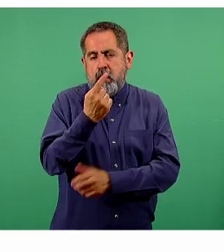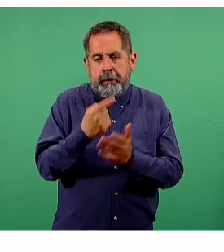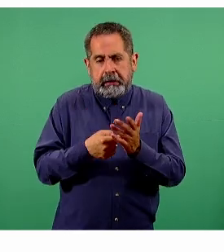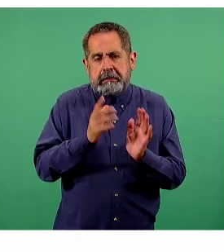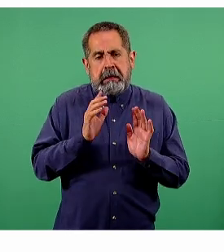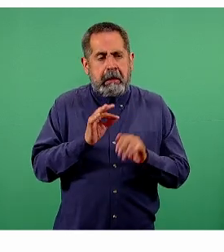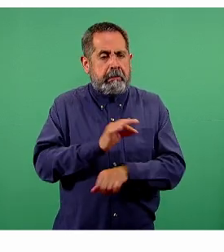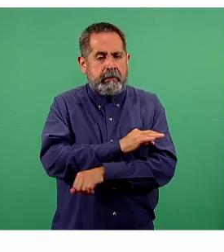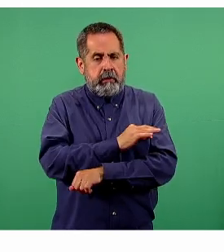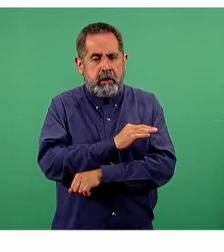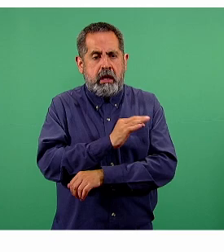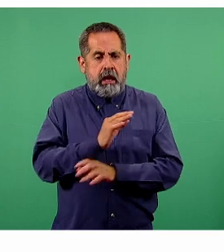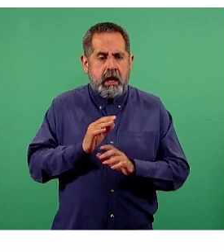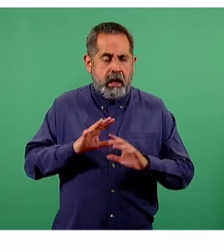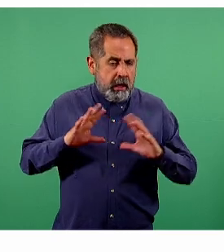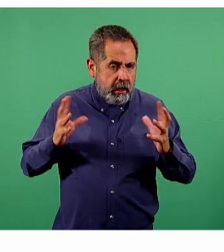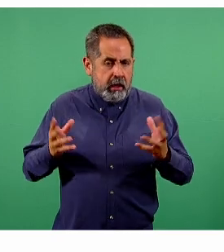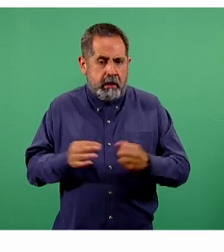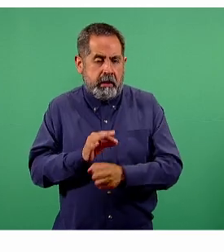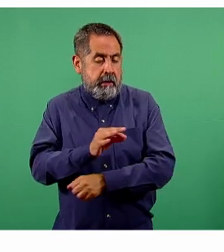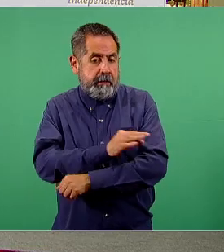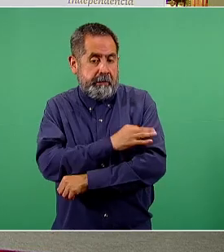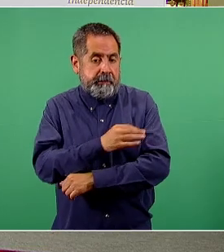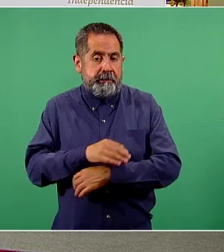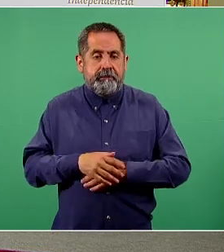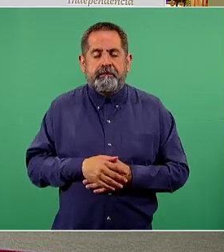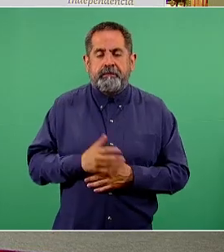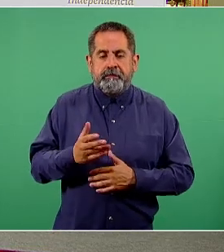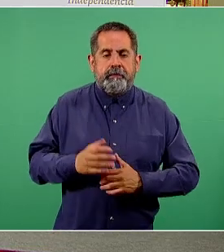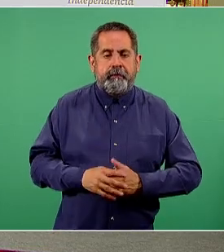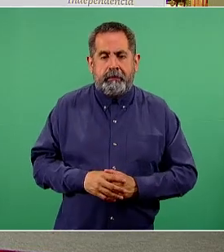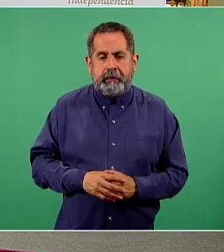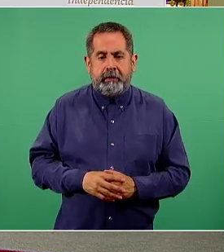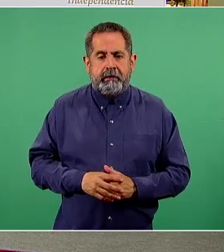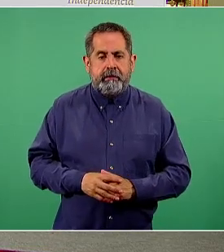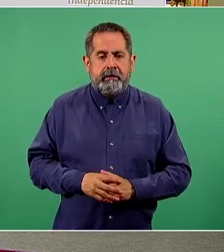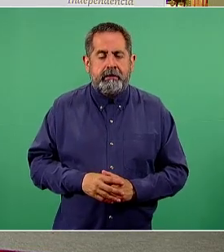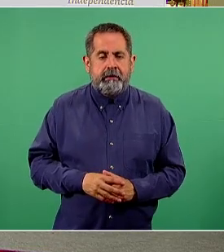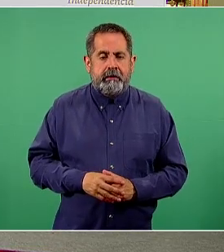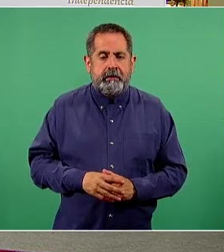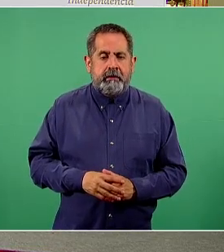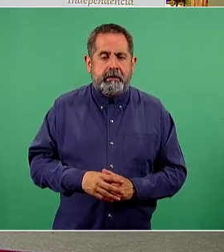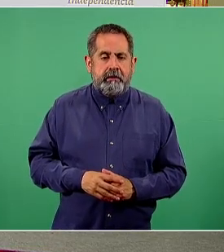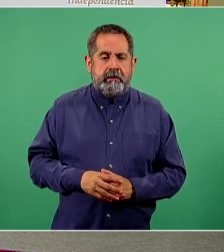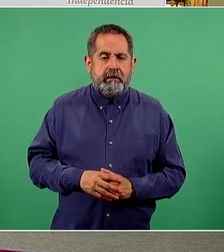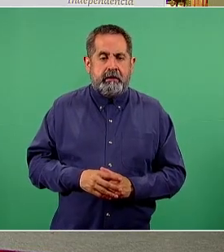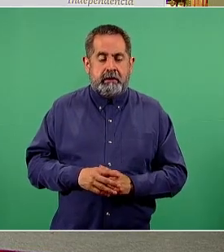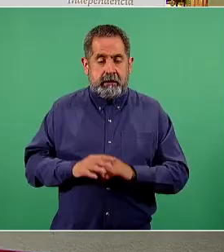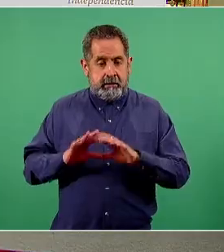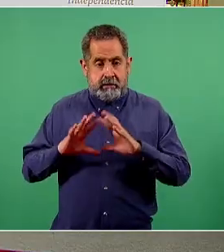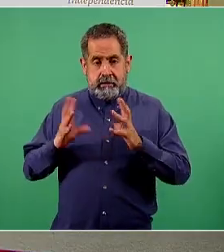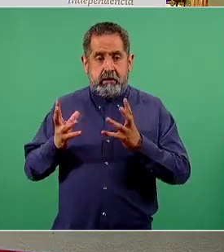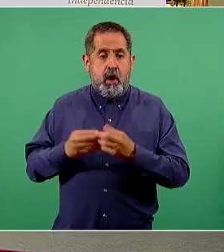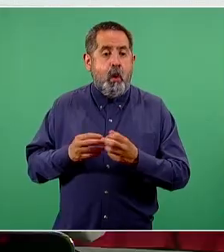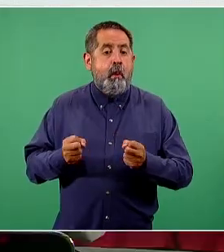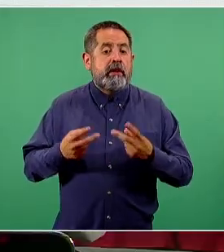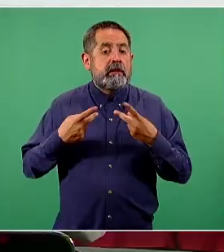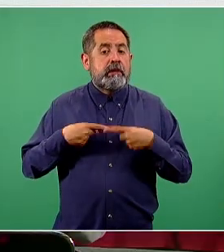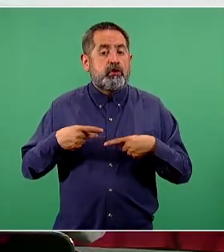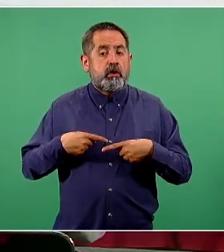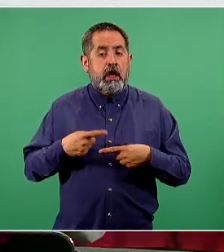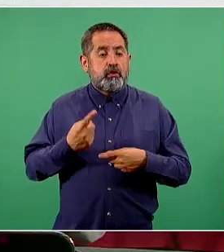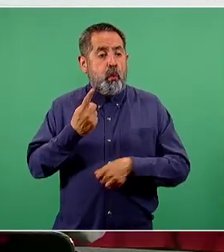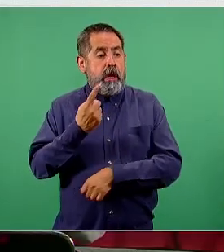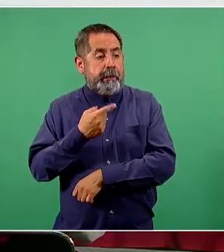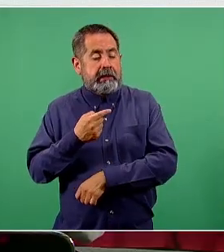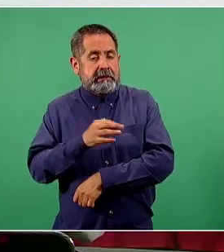la suma de dosis que han sido utilizadas. La siguiente. Y la suma de personas que han recibido una dosis